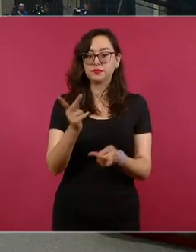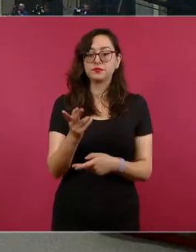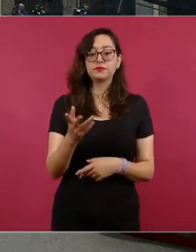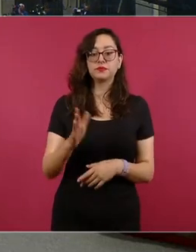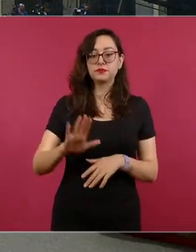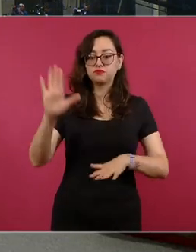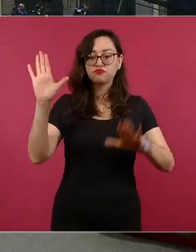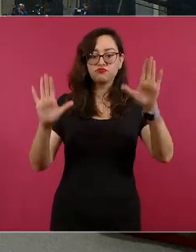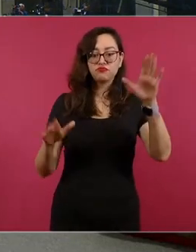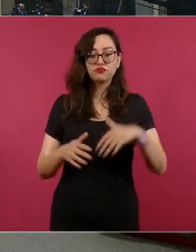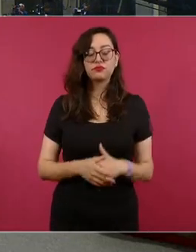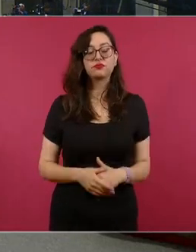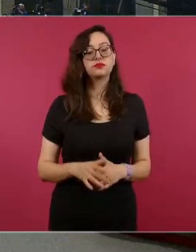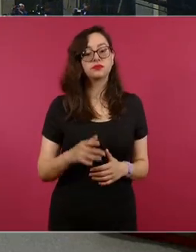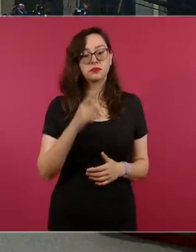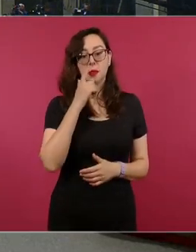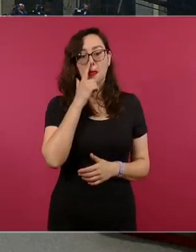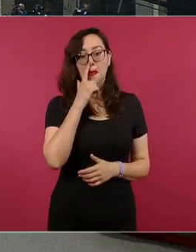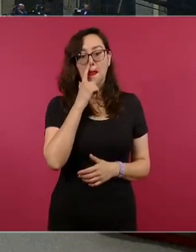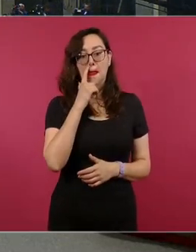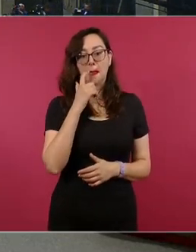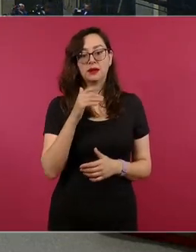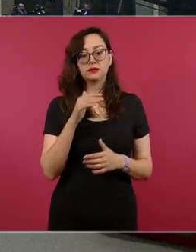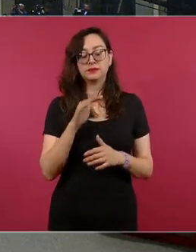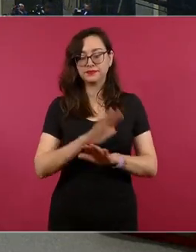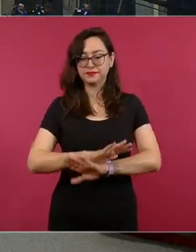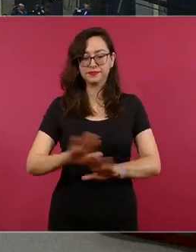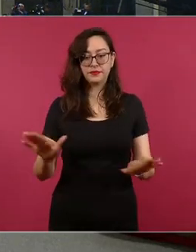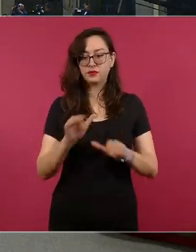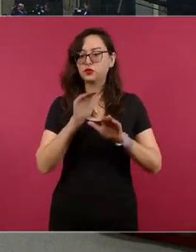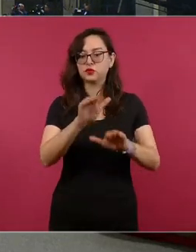Gracias, presidente. Sandra Aguilera, de Grupo No, ahí sobre el tema, ya.